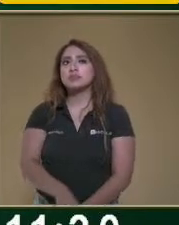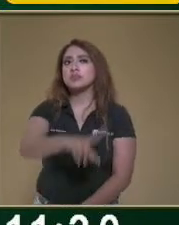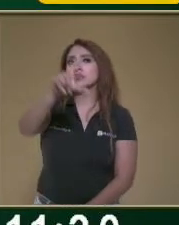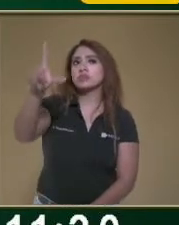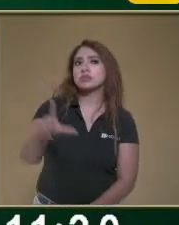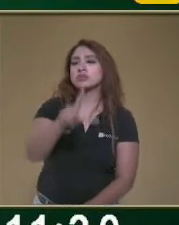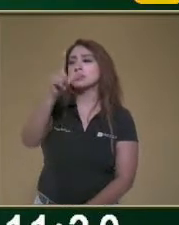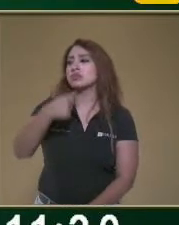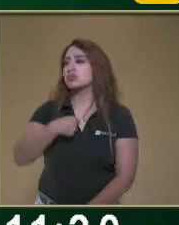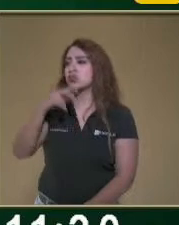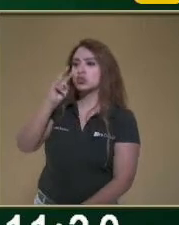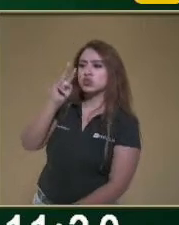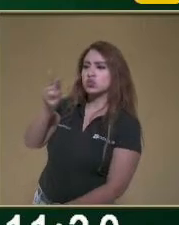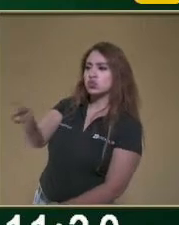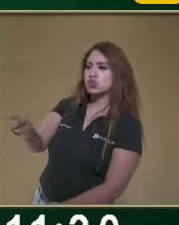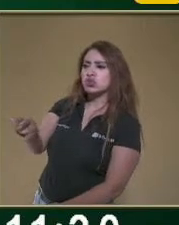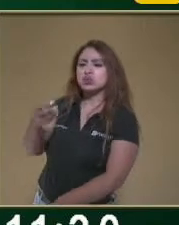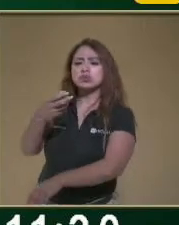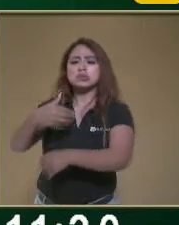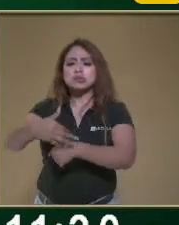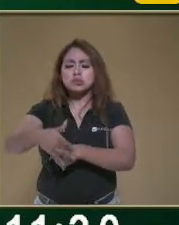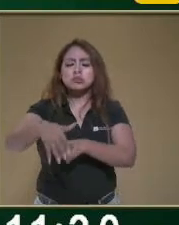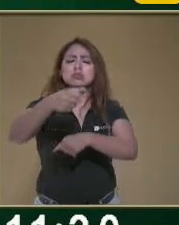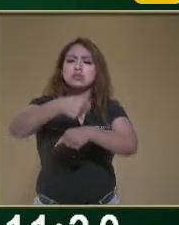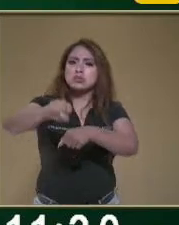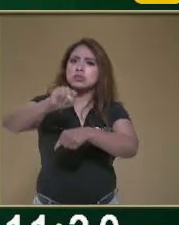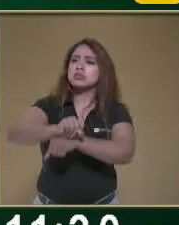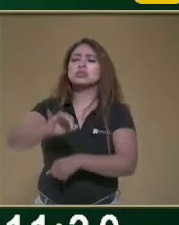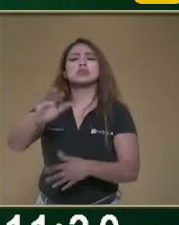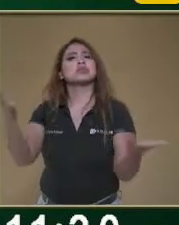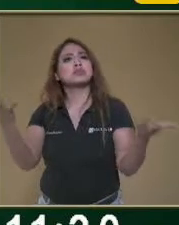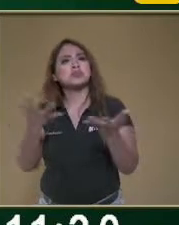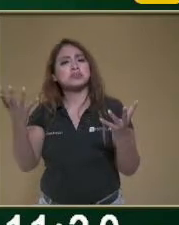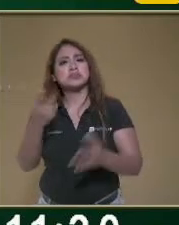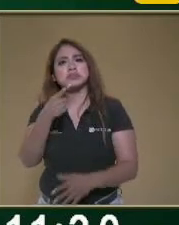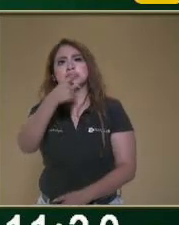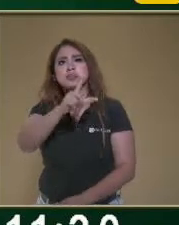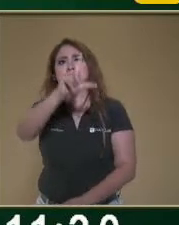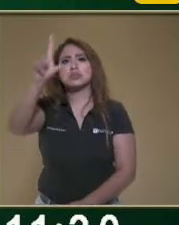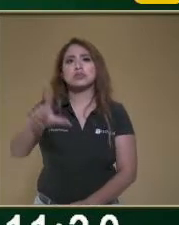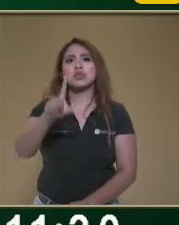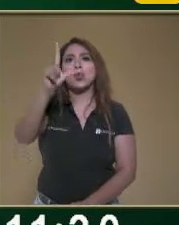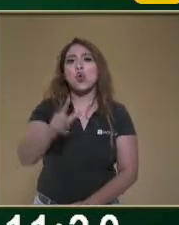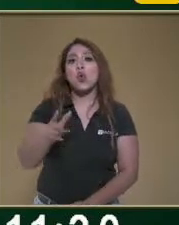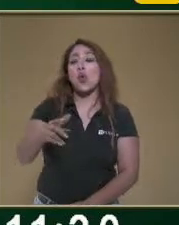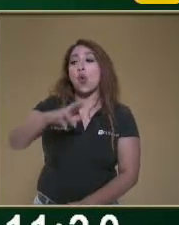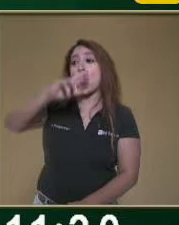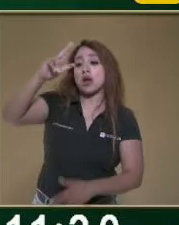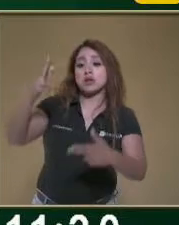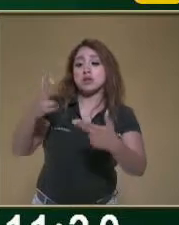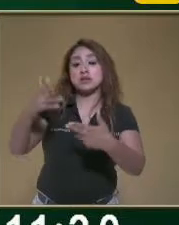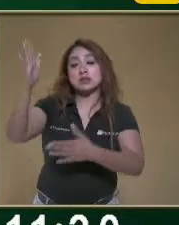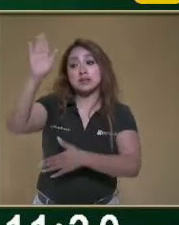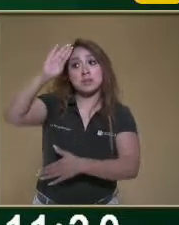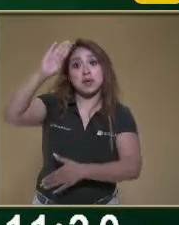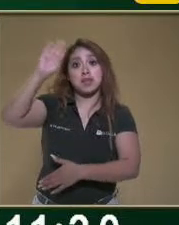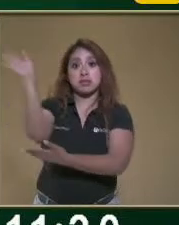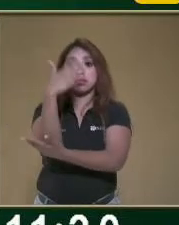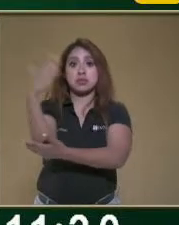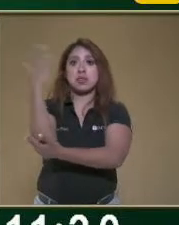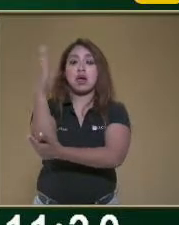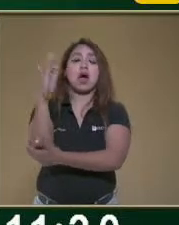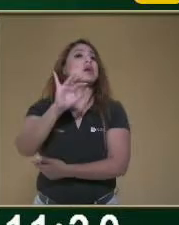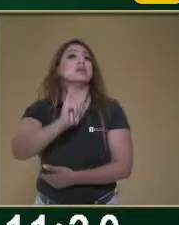yo estoy viendo por ahí todo este semanario, pues lo realizaron el lunes honores a la bandera, porque fue la hoja que